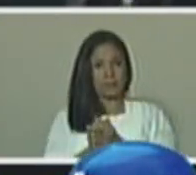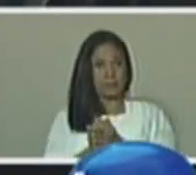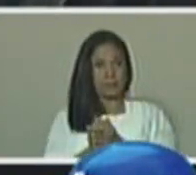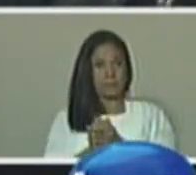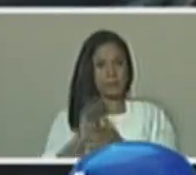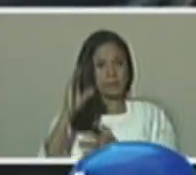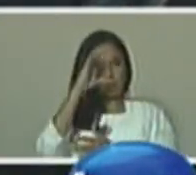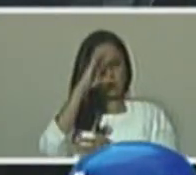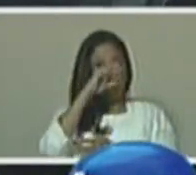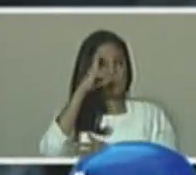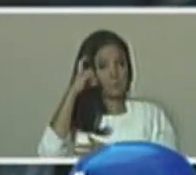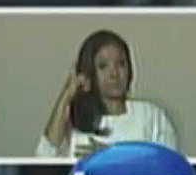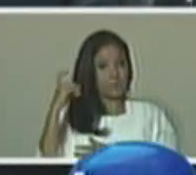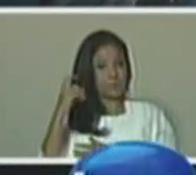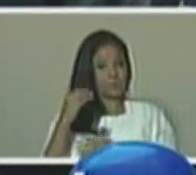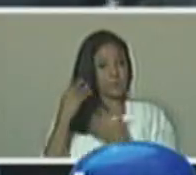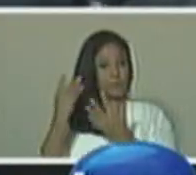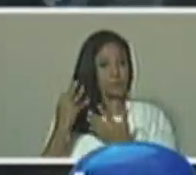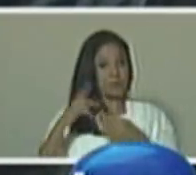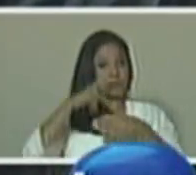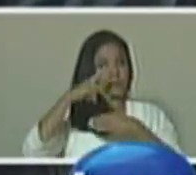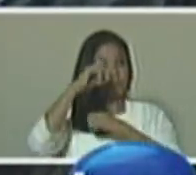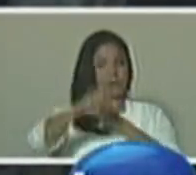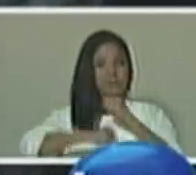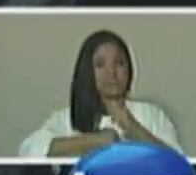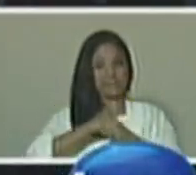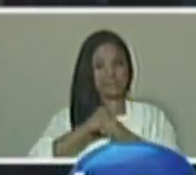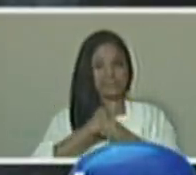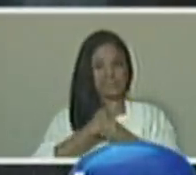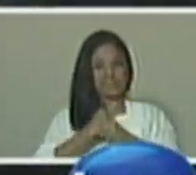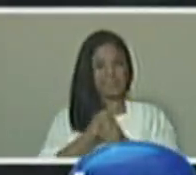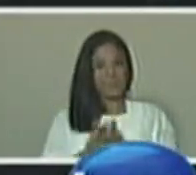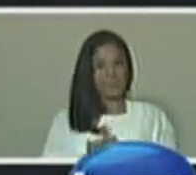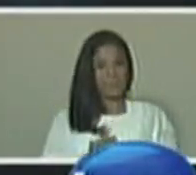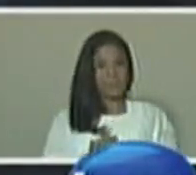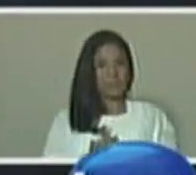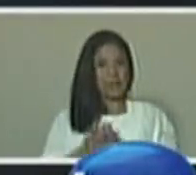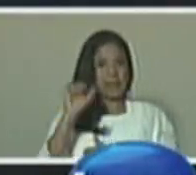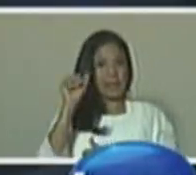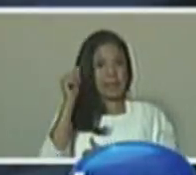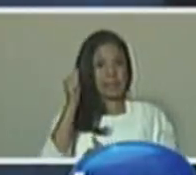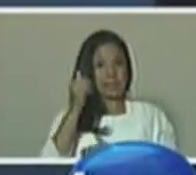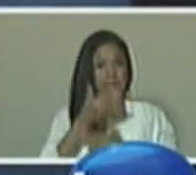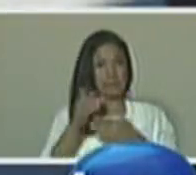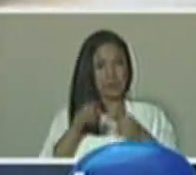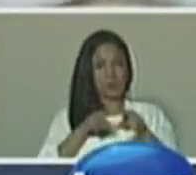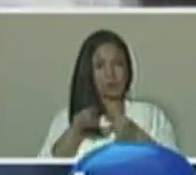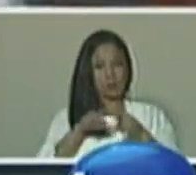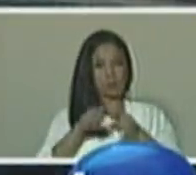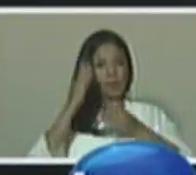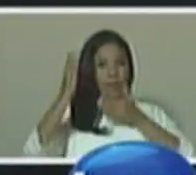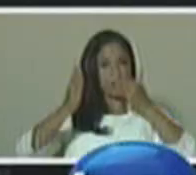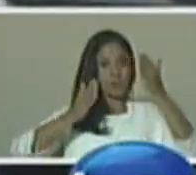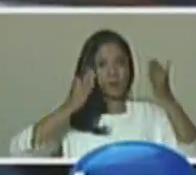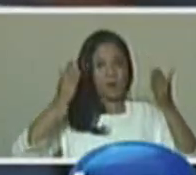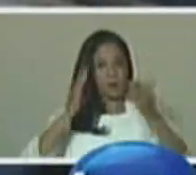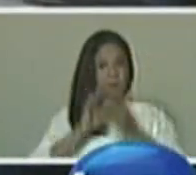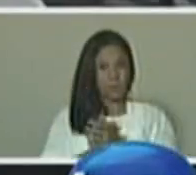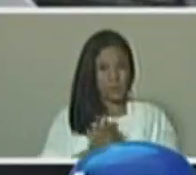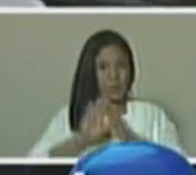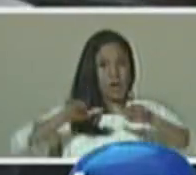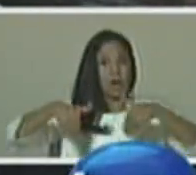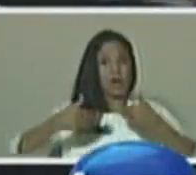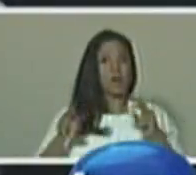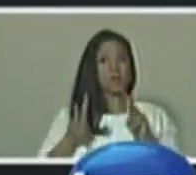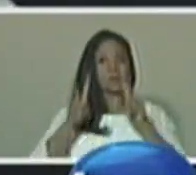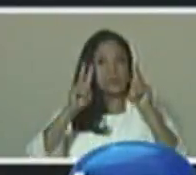sueños. Los esperamos el próximo año en la 10ª edición del Concurso Nacional de Oratoria. Judy, ¿cómo se vive